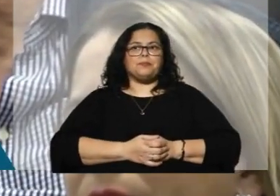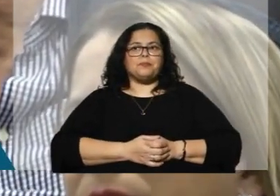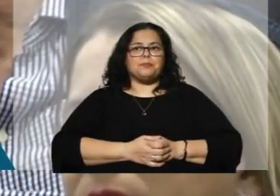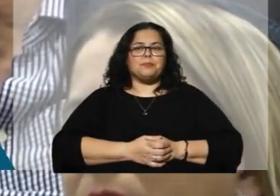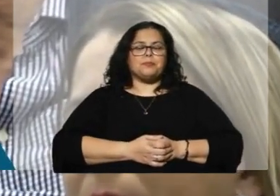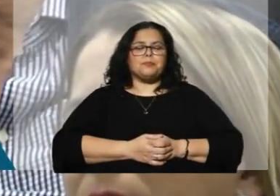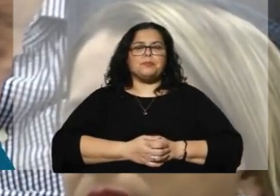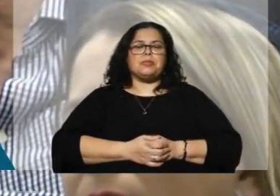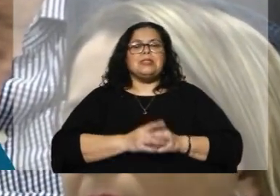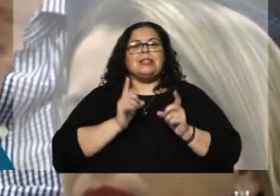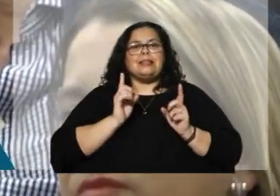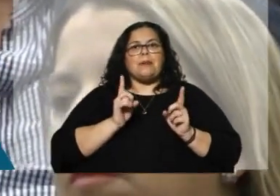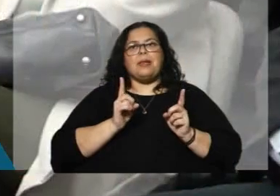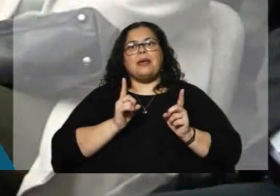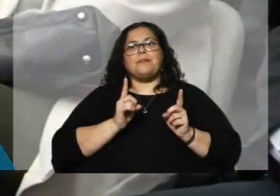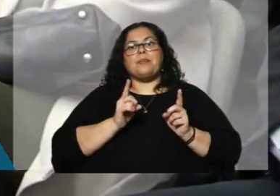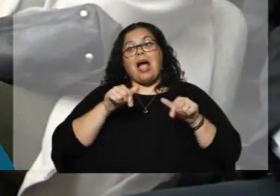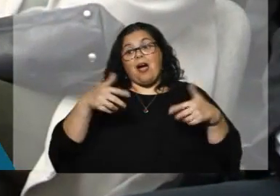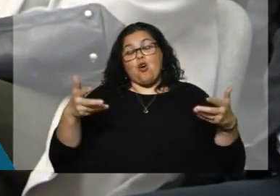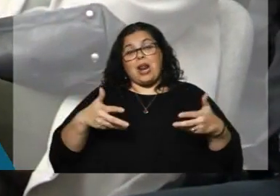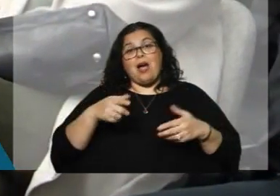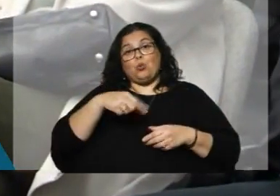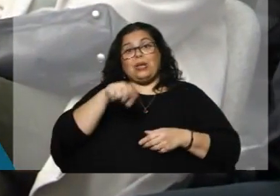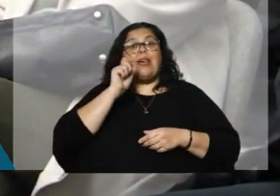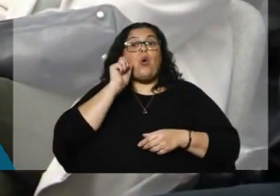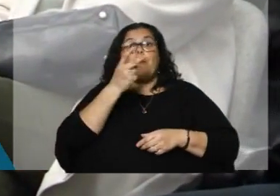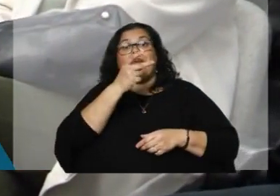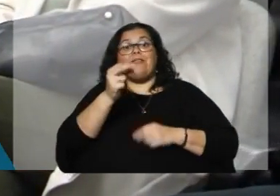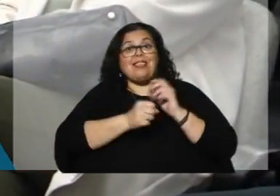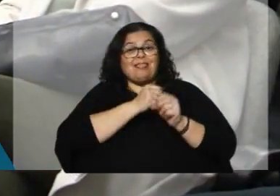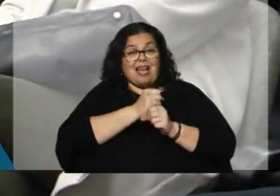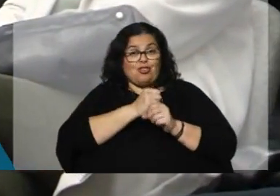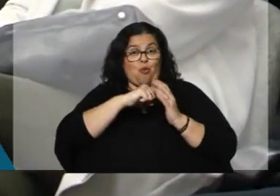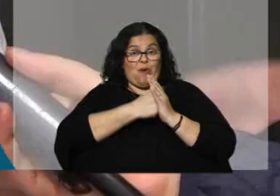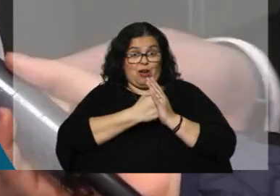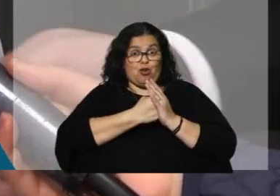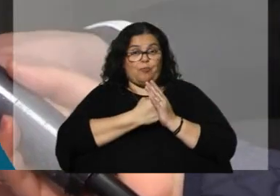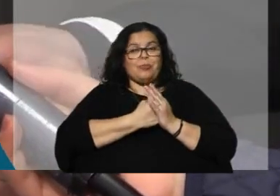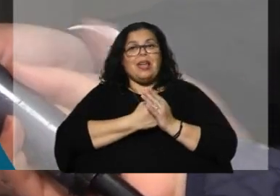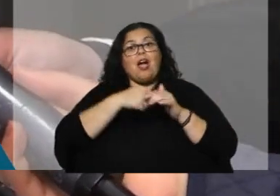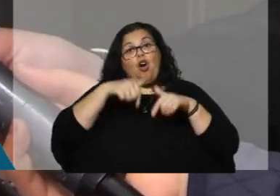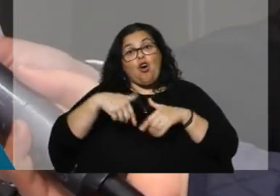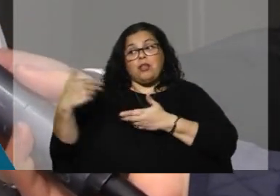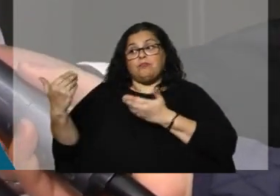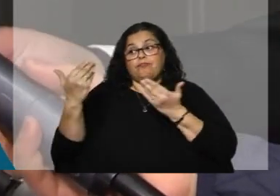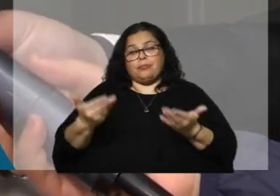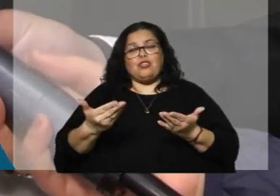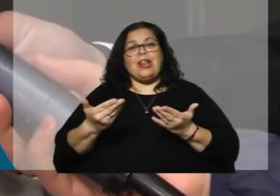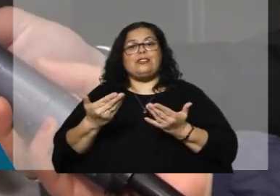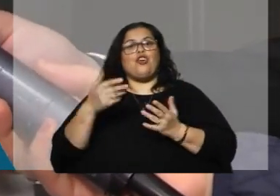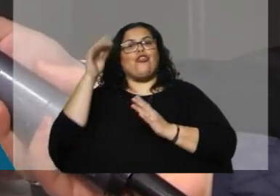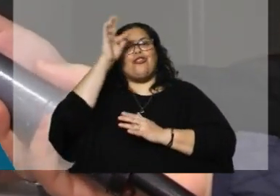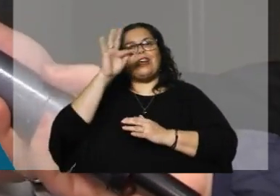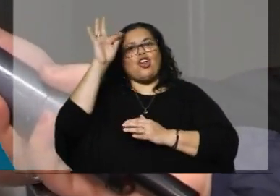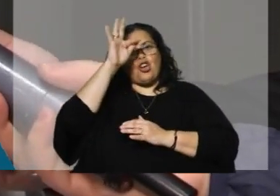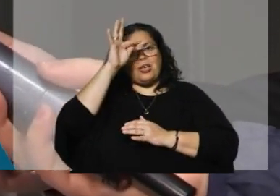20 años, están recibiendo una tecnología que ¿qué les va a permitir? Así es, hoy recibimos, gracias a la donación de la Fundación